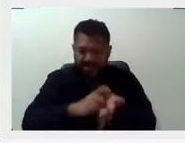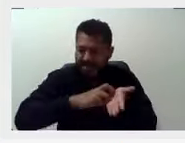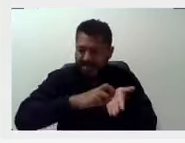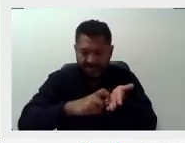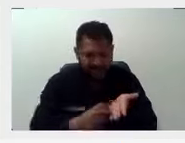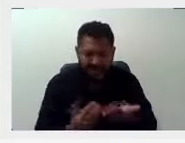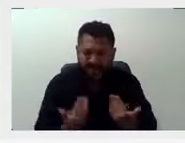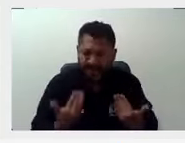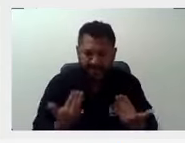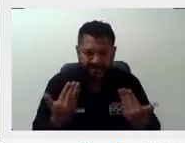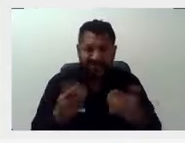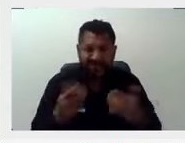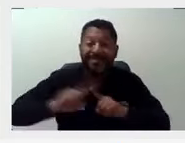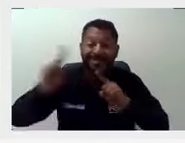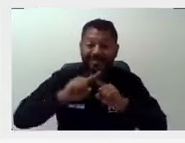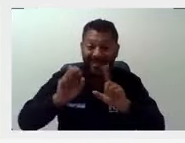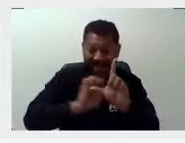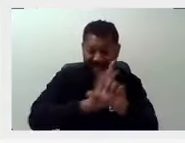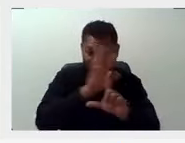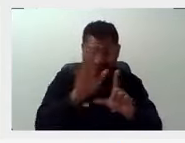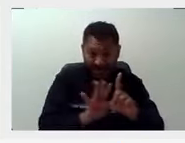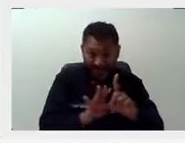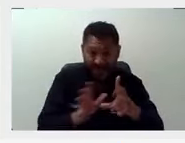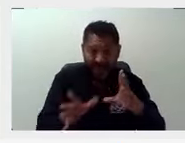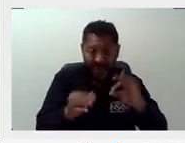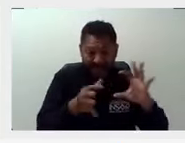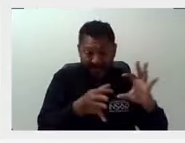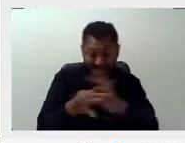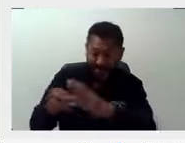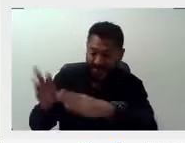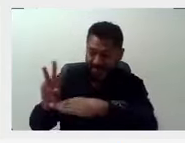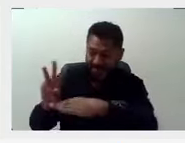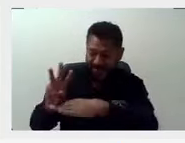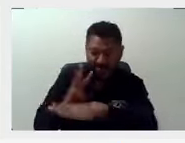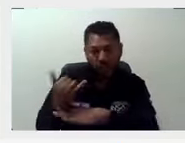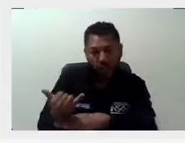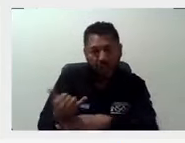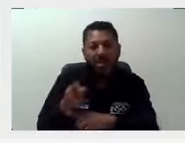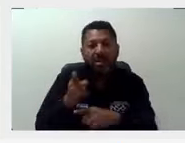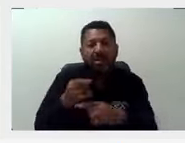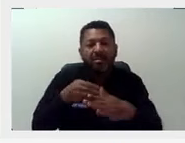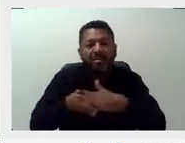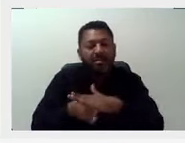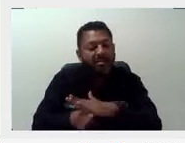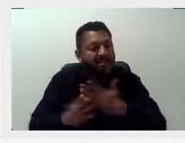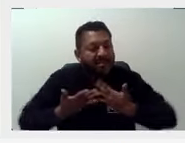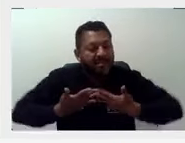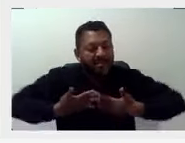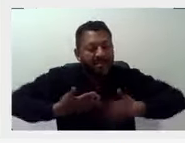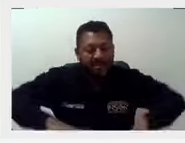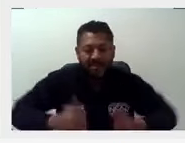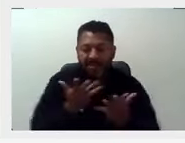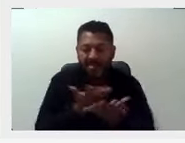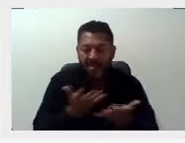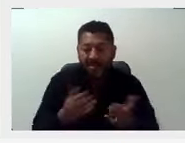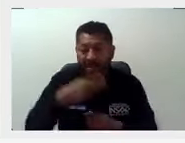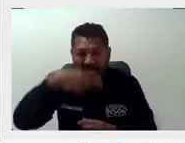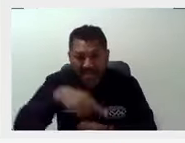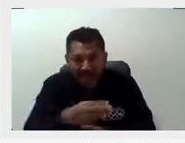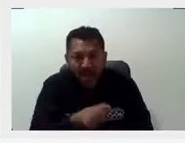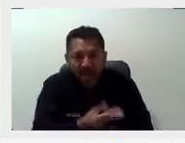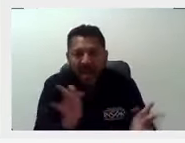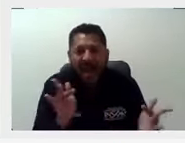varios videos y portales aliados del ministerio donde ustedes pueden dirigirse y encontrar recursos para sus hijos, para